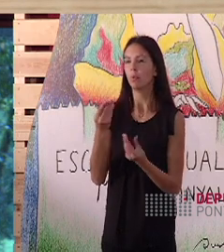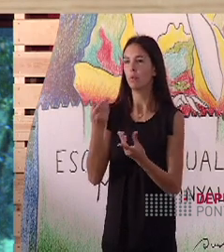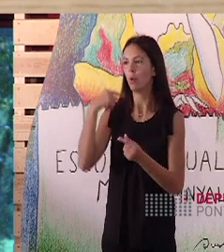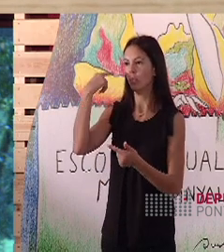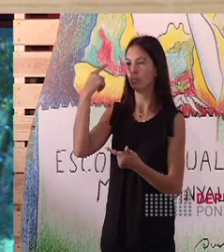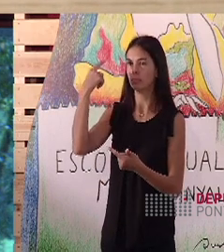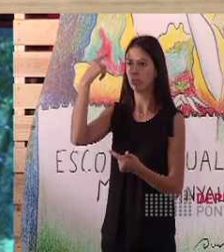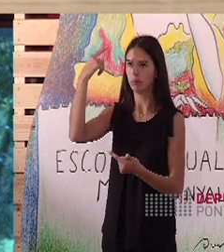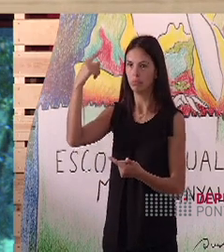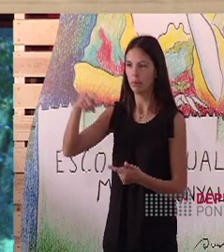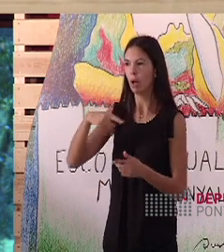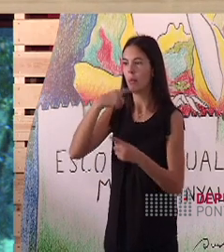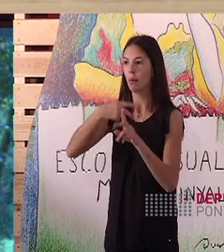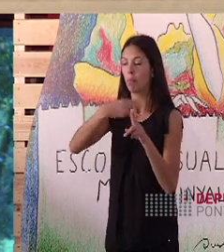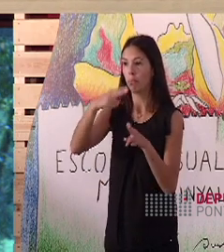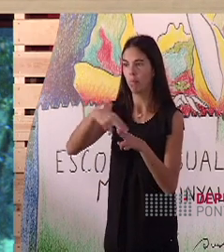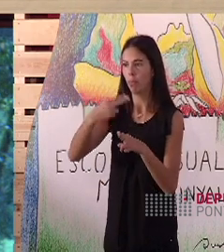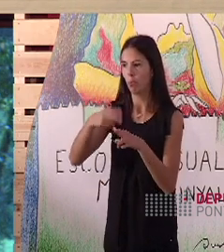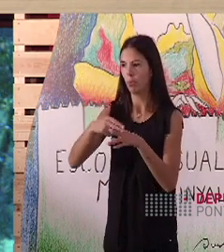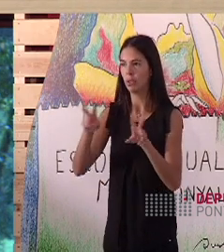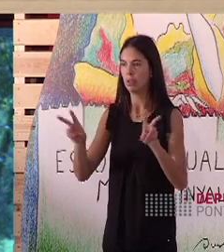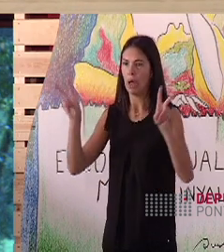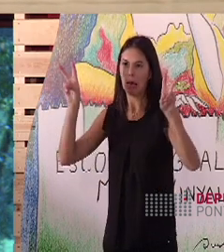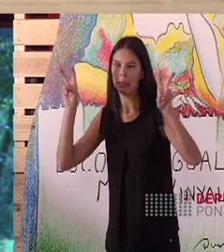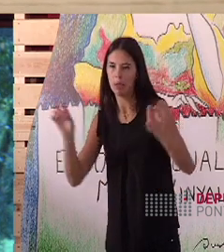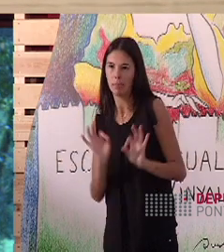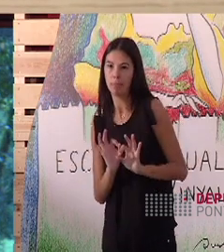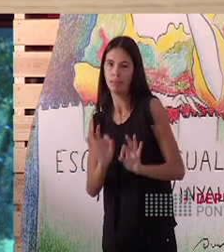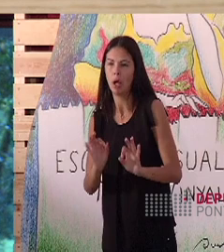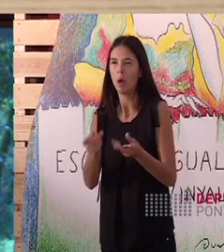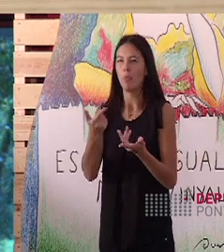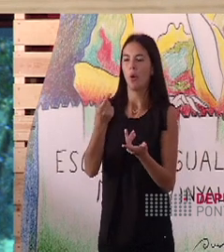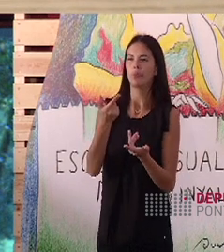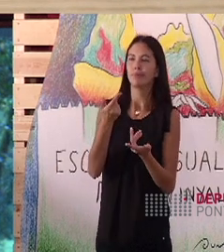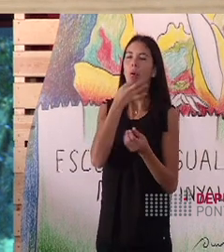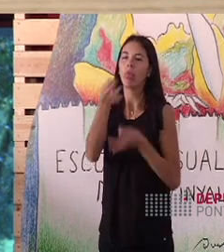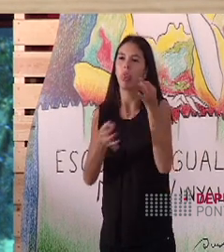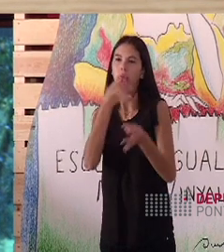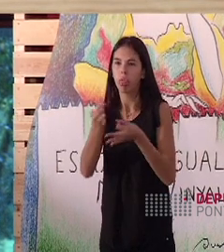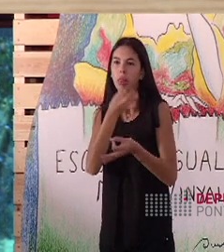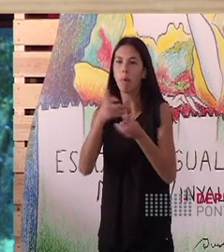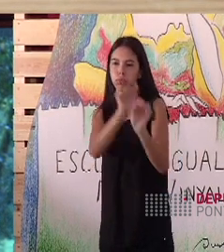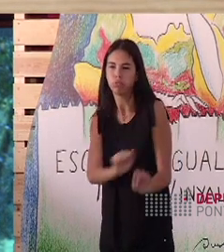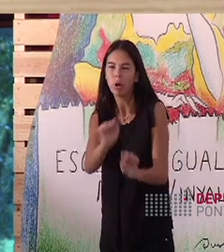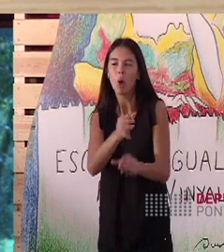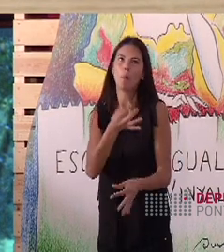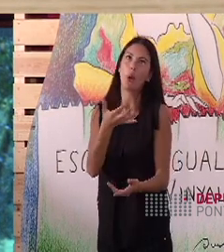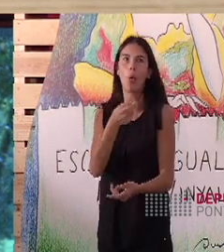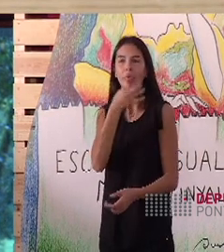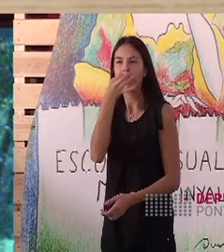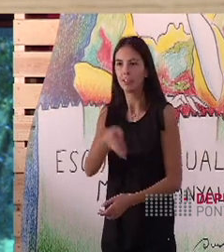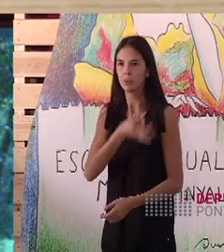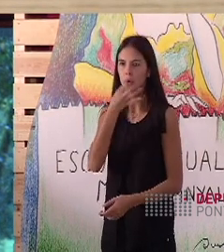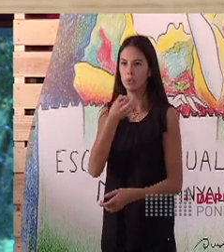neoliberalismo capitalista, con discursos proteccionistas, con discursos